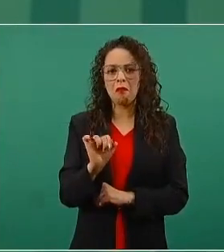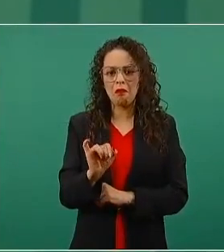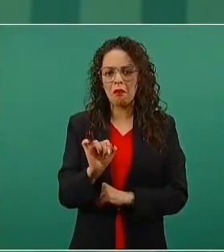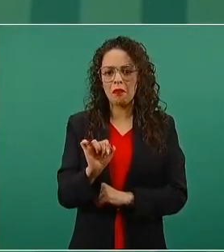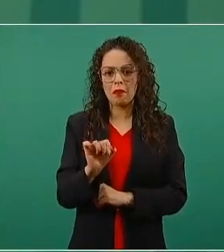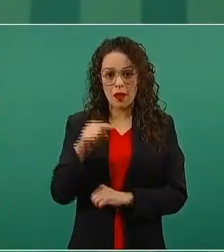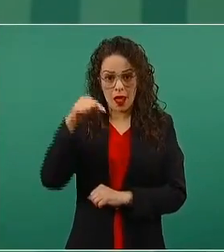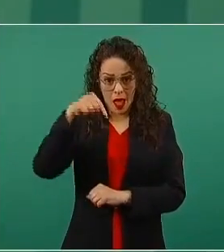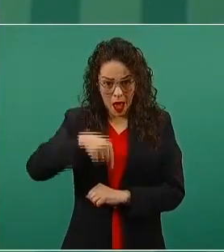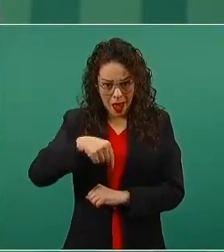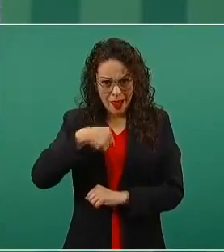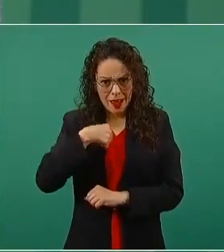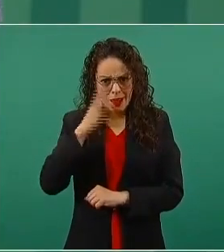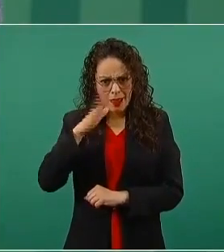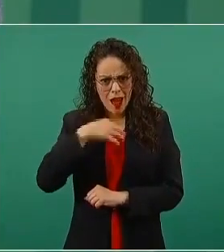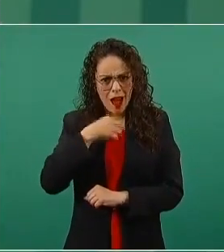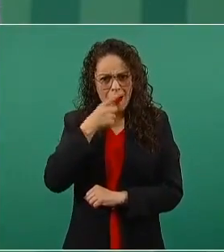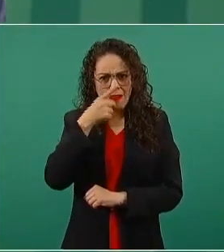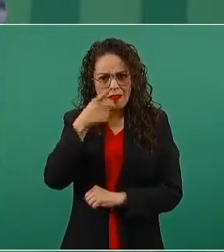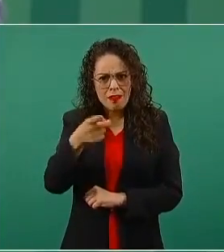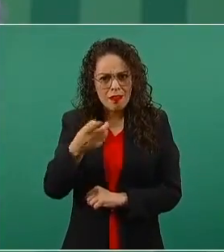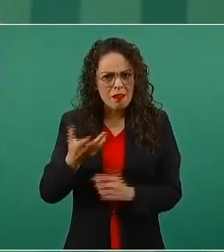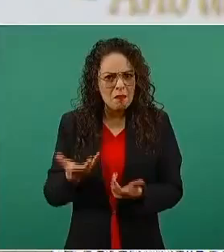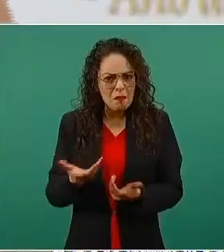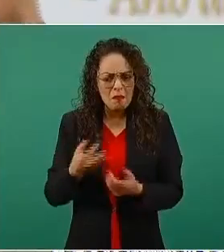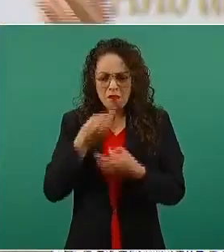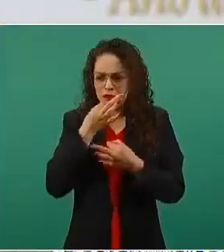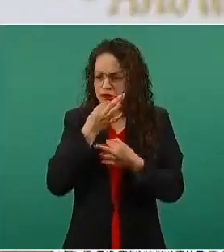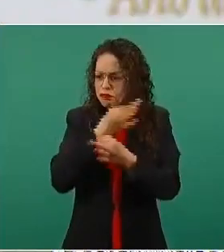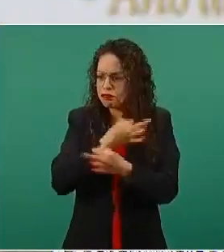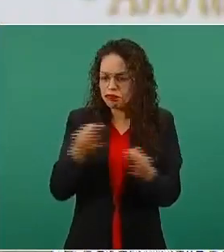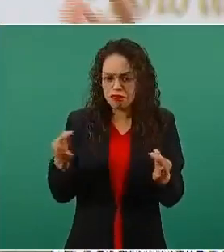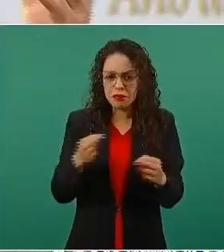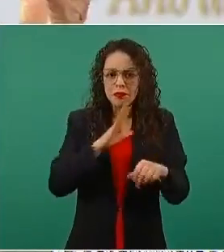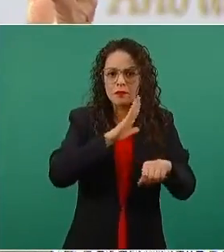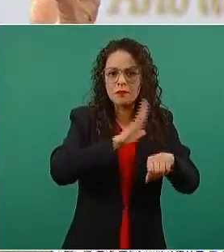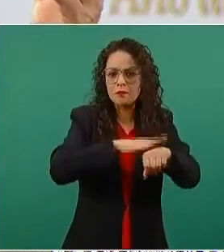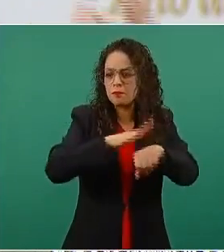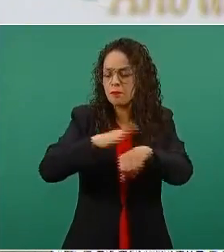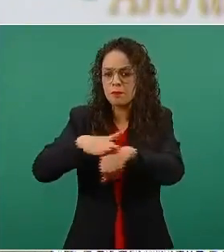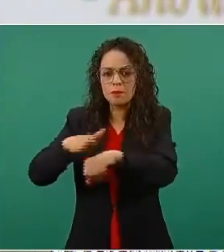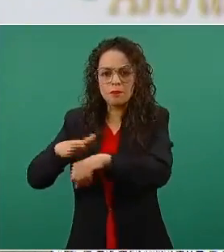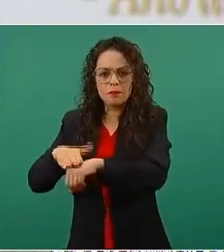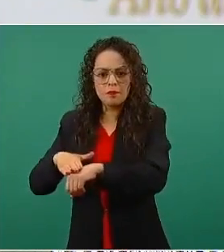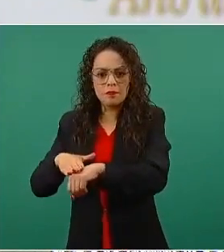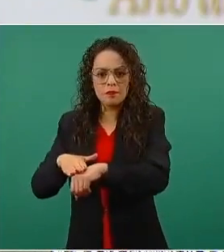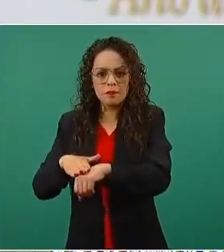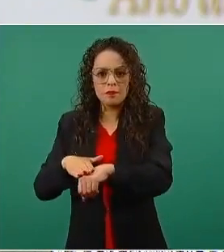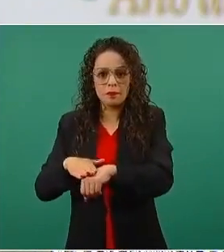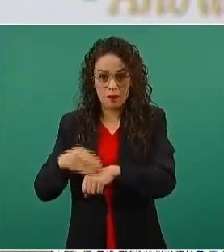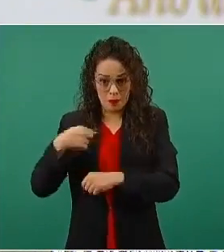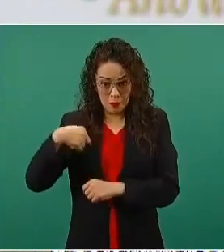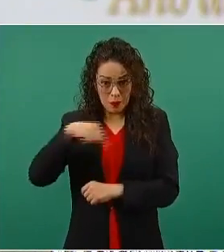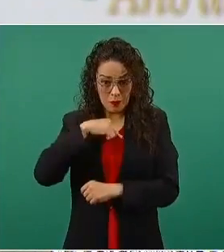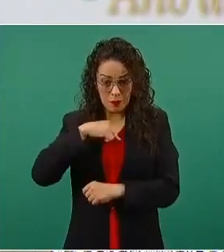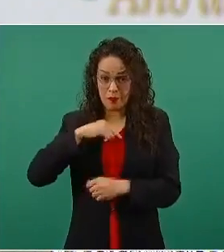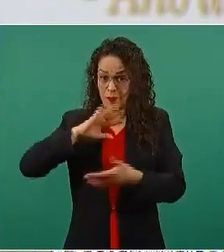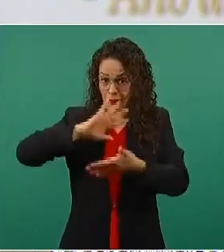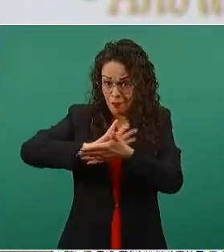días conocer si es de dominio público lo estoy diciendo no podemos ser cómplice